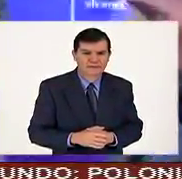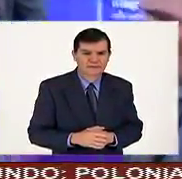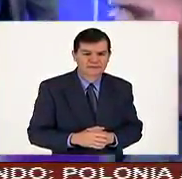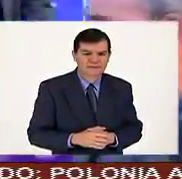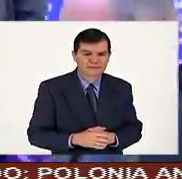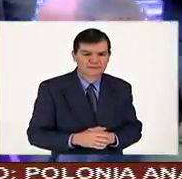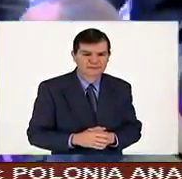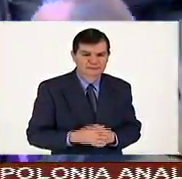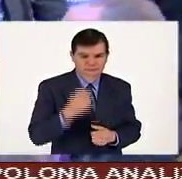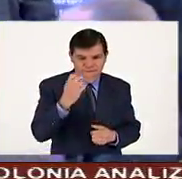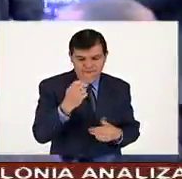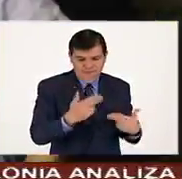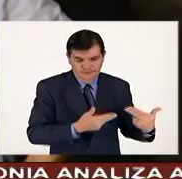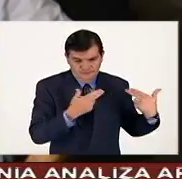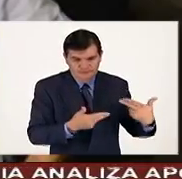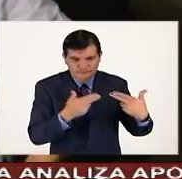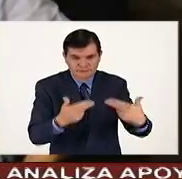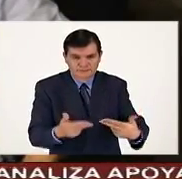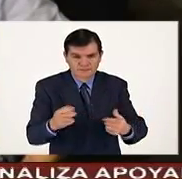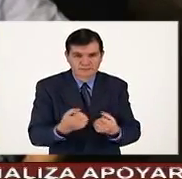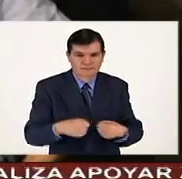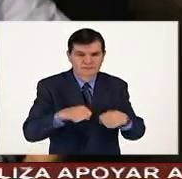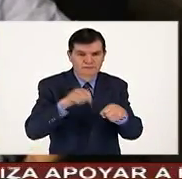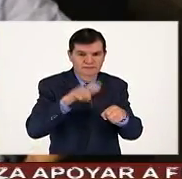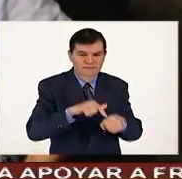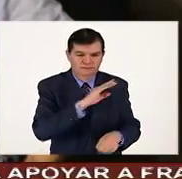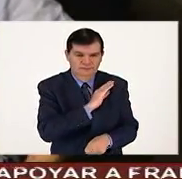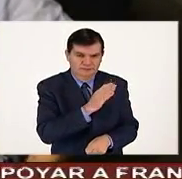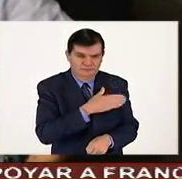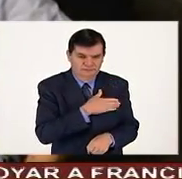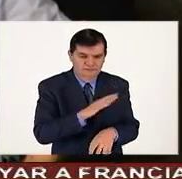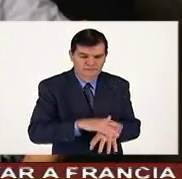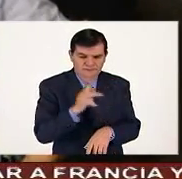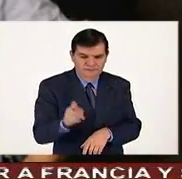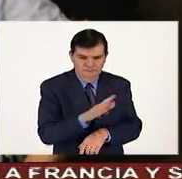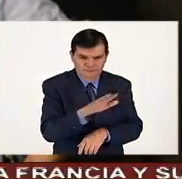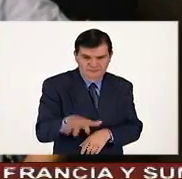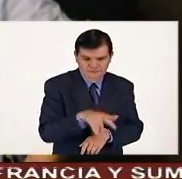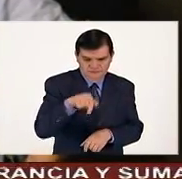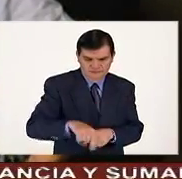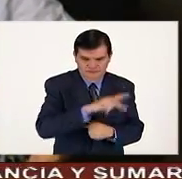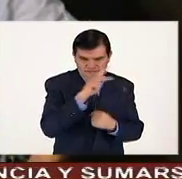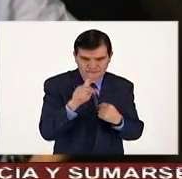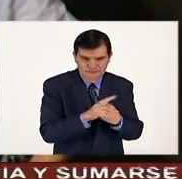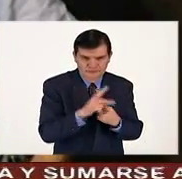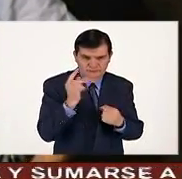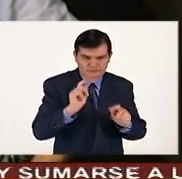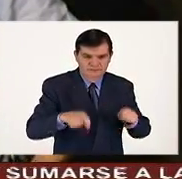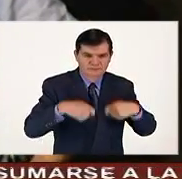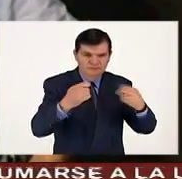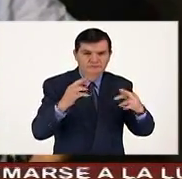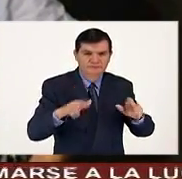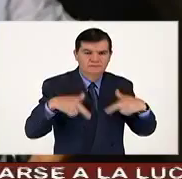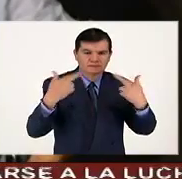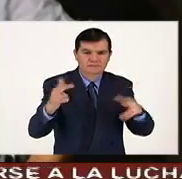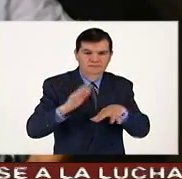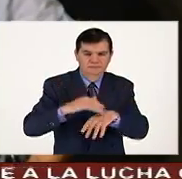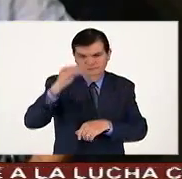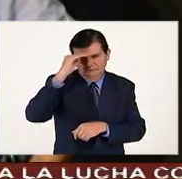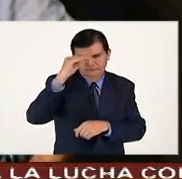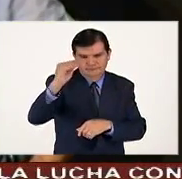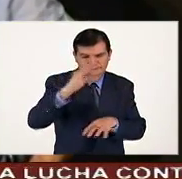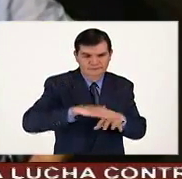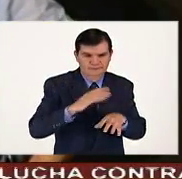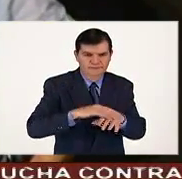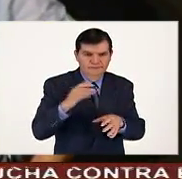Ese patrimonio social y ciudadano de España, de los pueblos de este país, no se lo vamos a regalar a los señores de